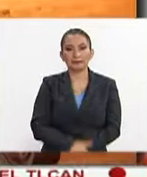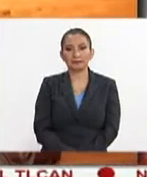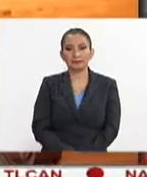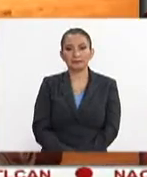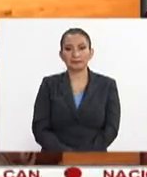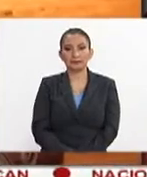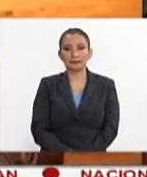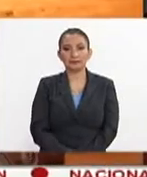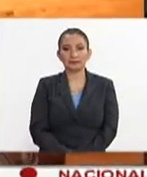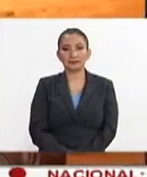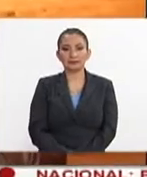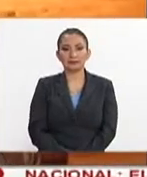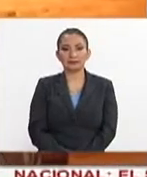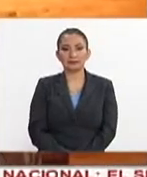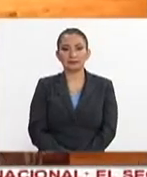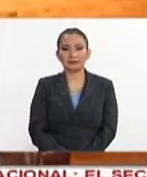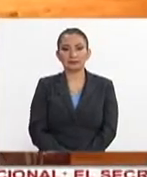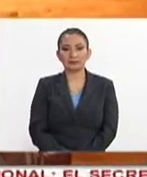Readaptación